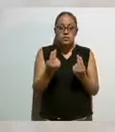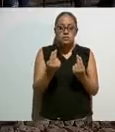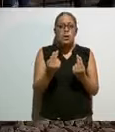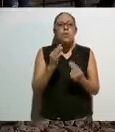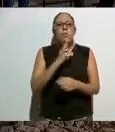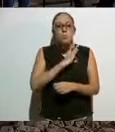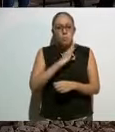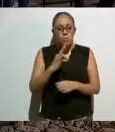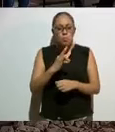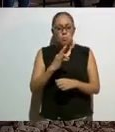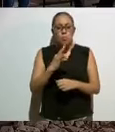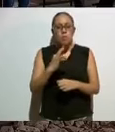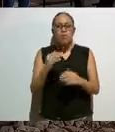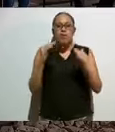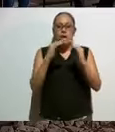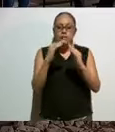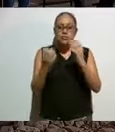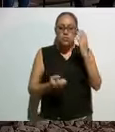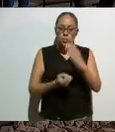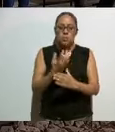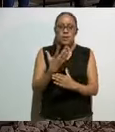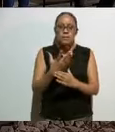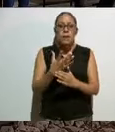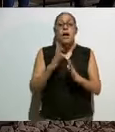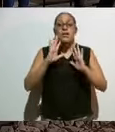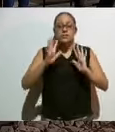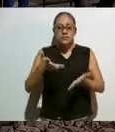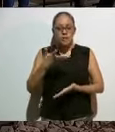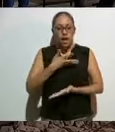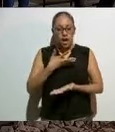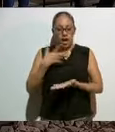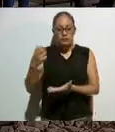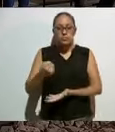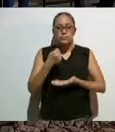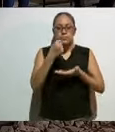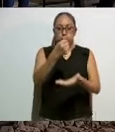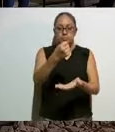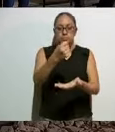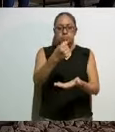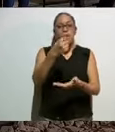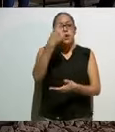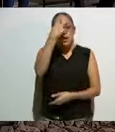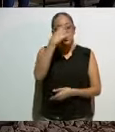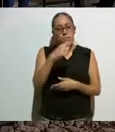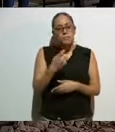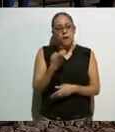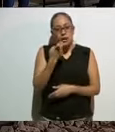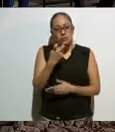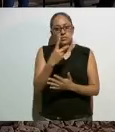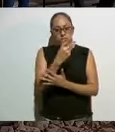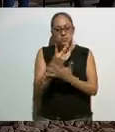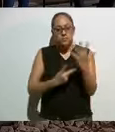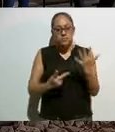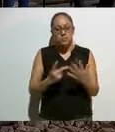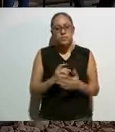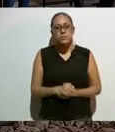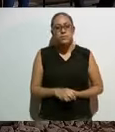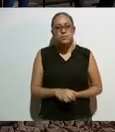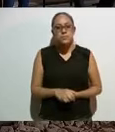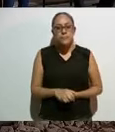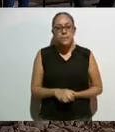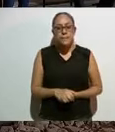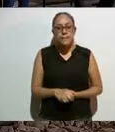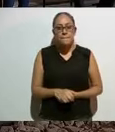nueva. Ya está el presupuesto también para ese programa.